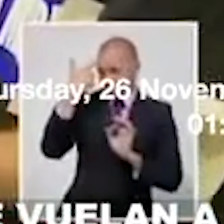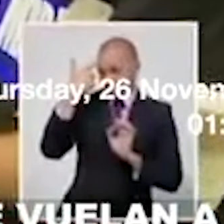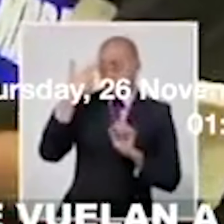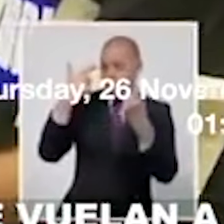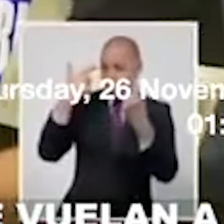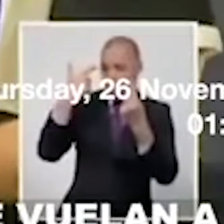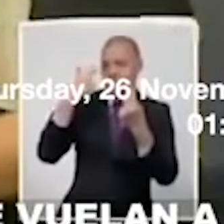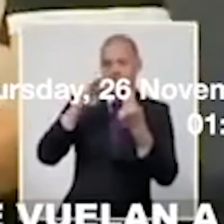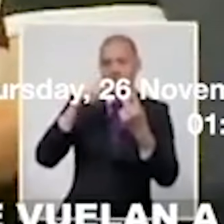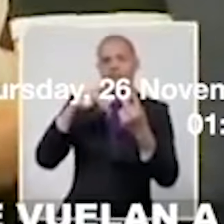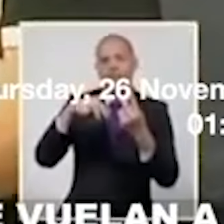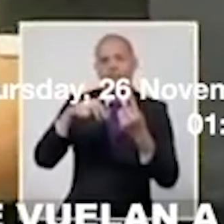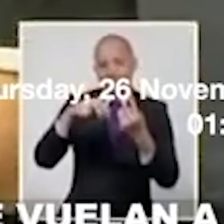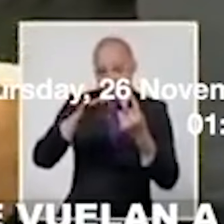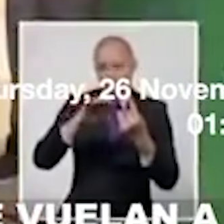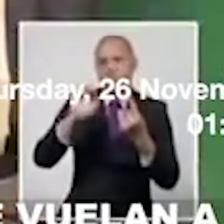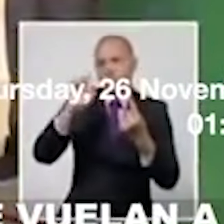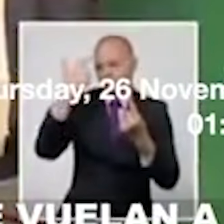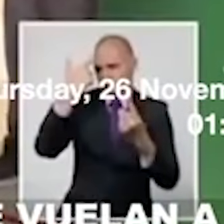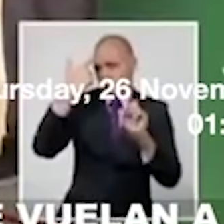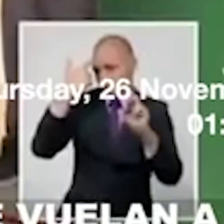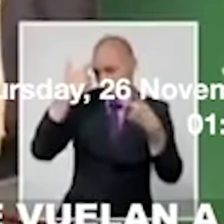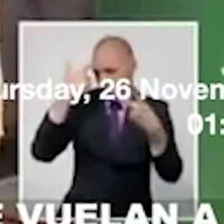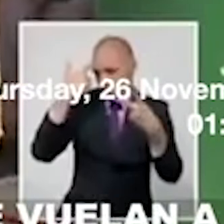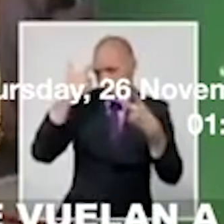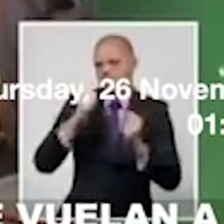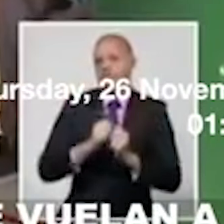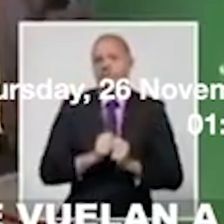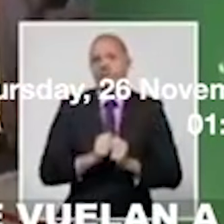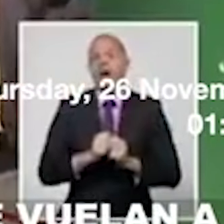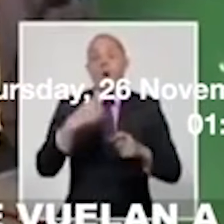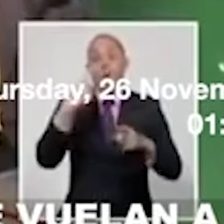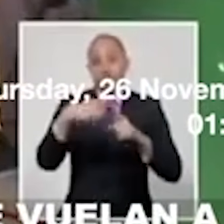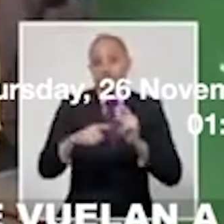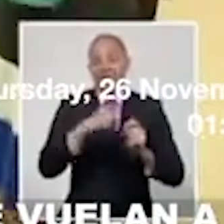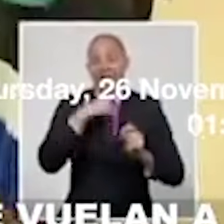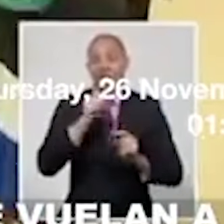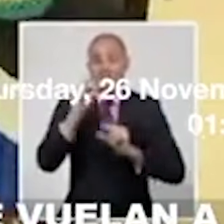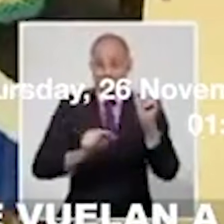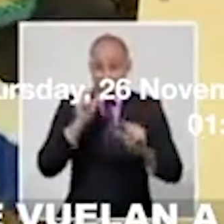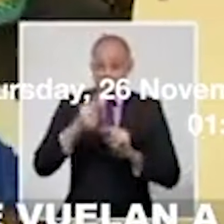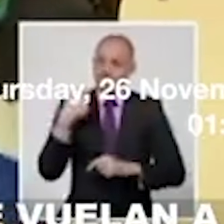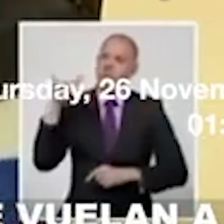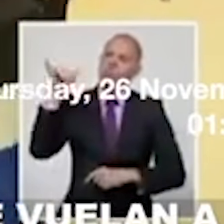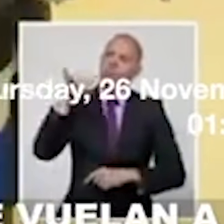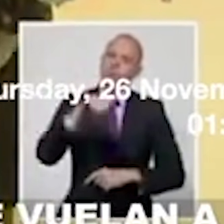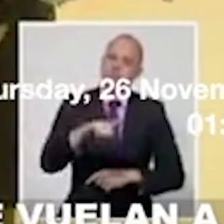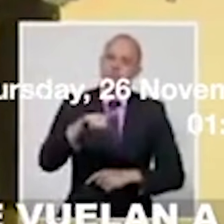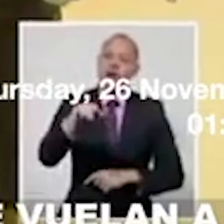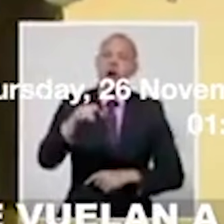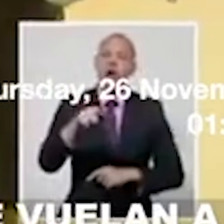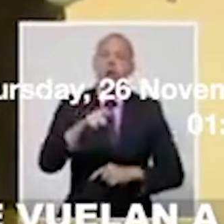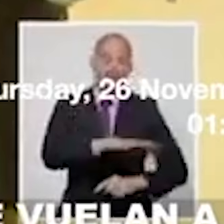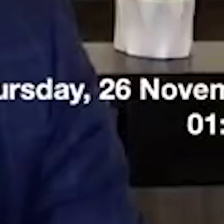si usted tiene decidido viajar a Cuba, llame a la aerolínea, pregúntele a la aerolínea, tenga muy claro lo que la aerolínea